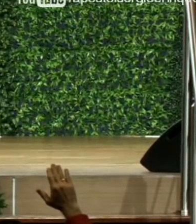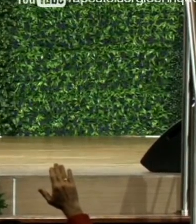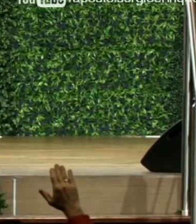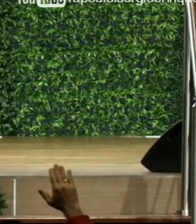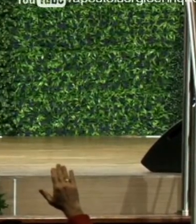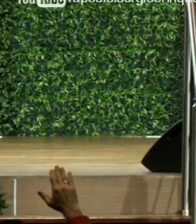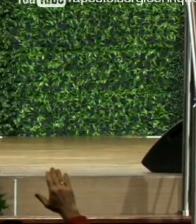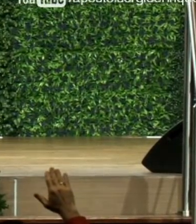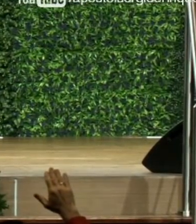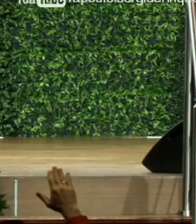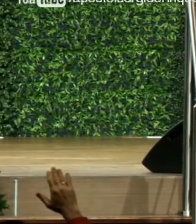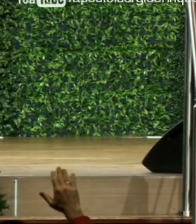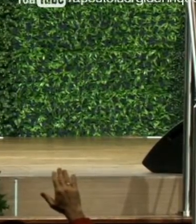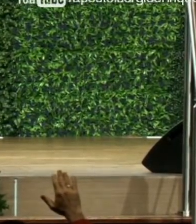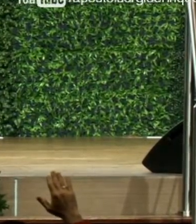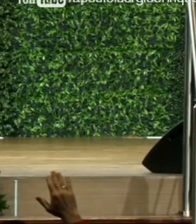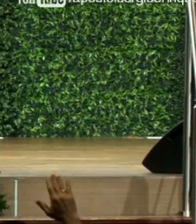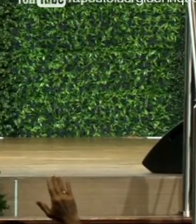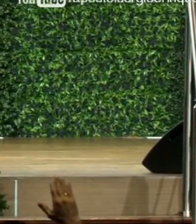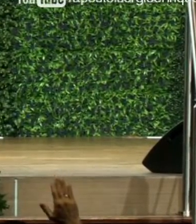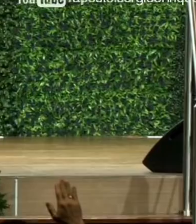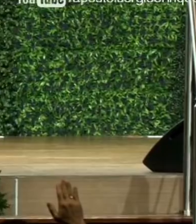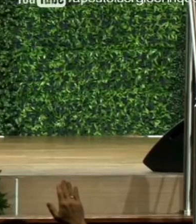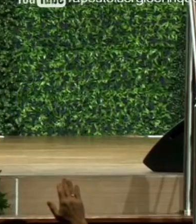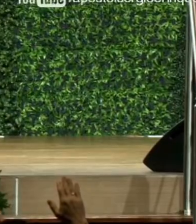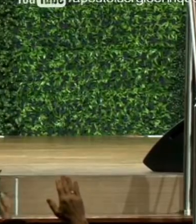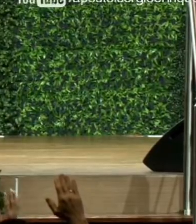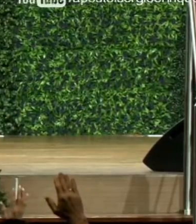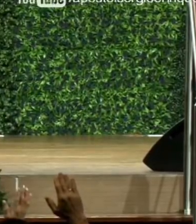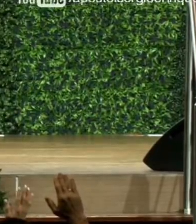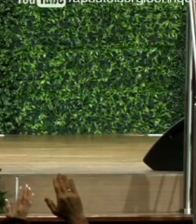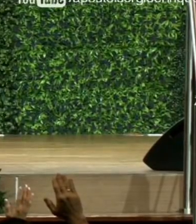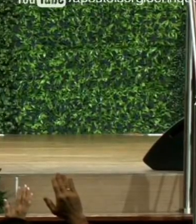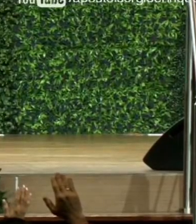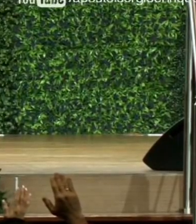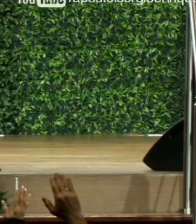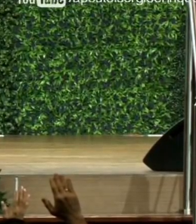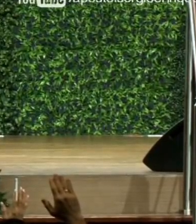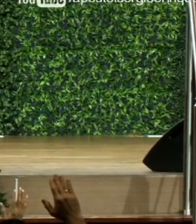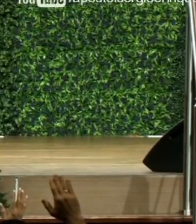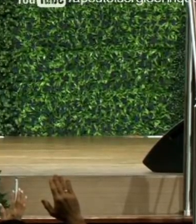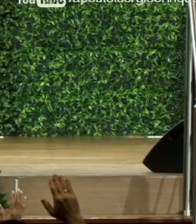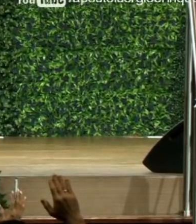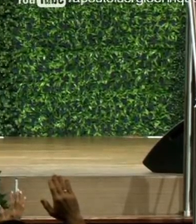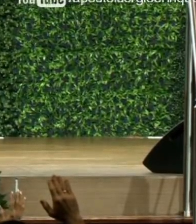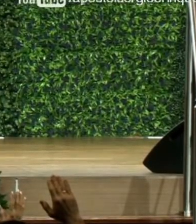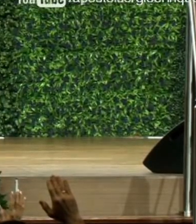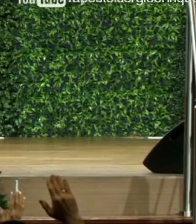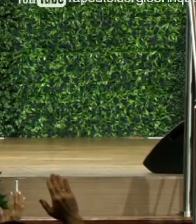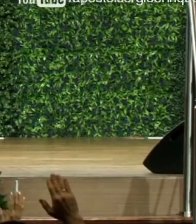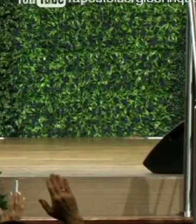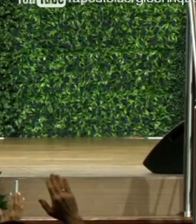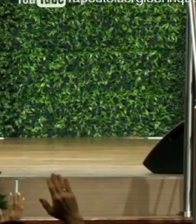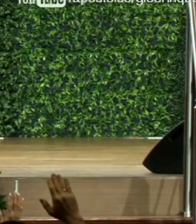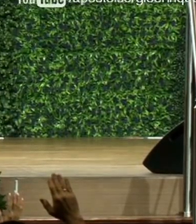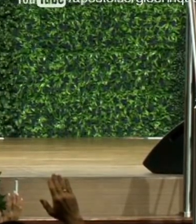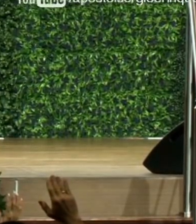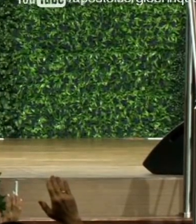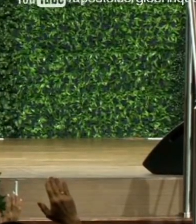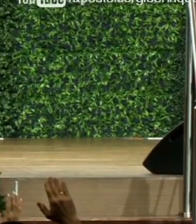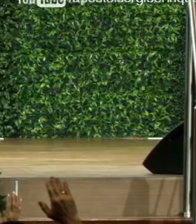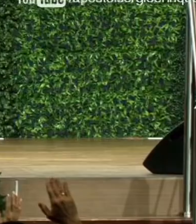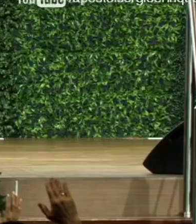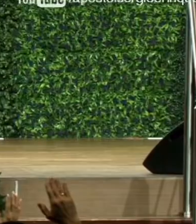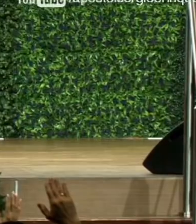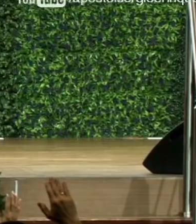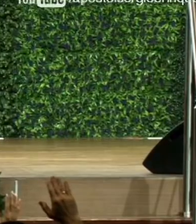las cosas que has hablado a mi corazón con este pueblo, mis hermanos, hueso de mi hueso y carne de mi